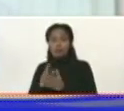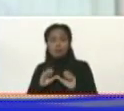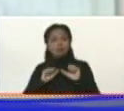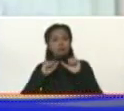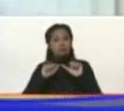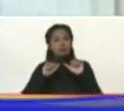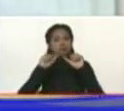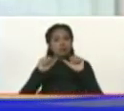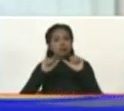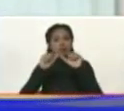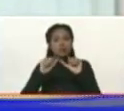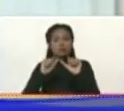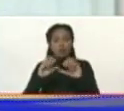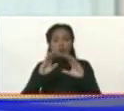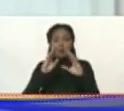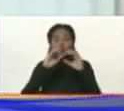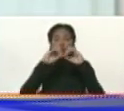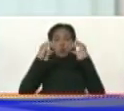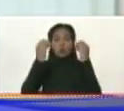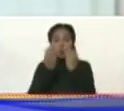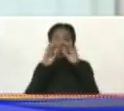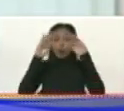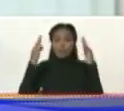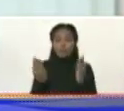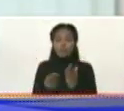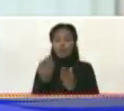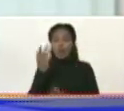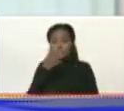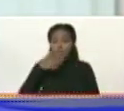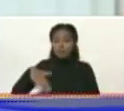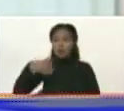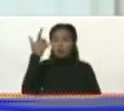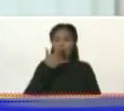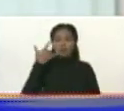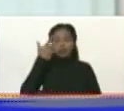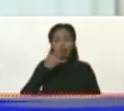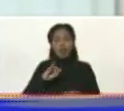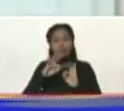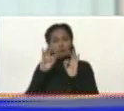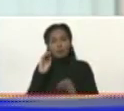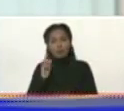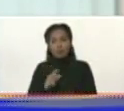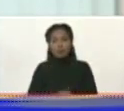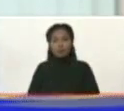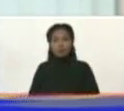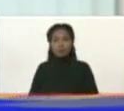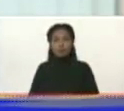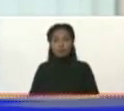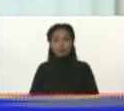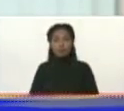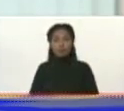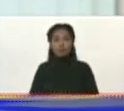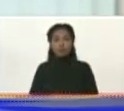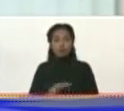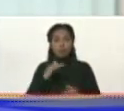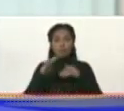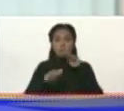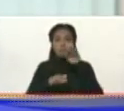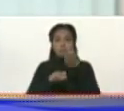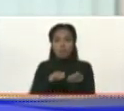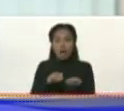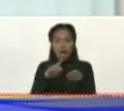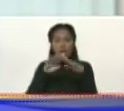avanzar hacia una gran organización mundial de pueblos africanos y afrodescendientes. Cumbe como un paso hacia esa